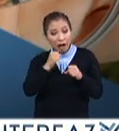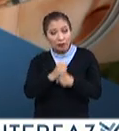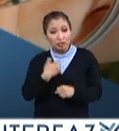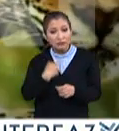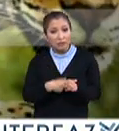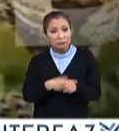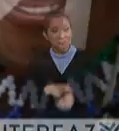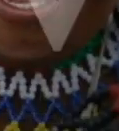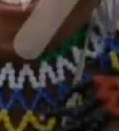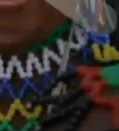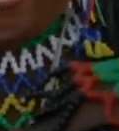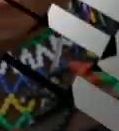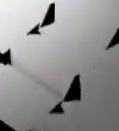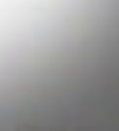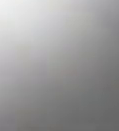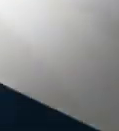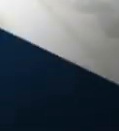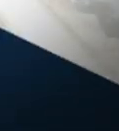años.